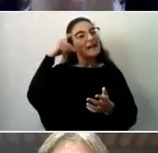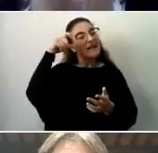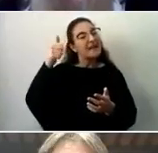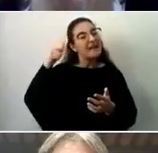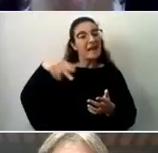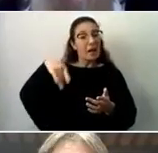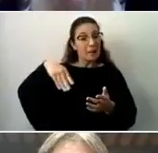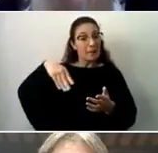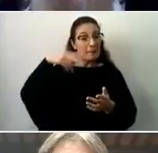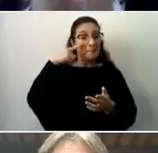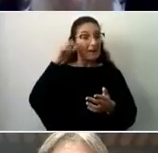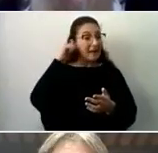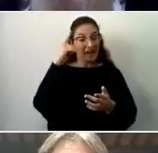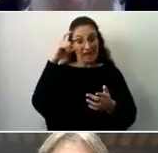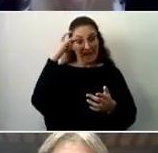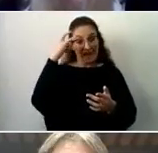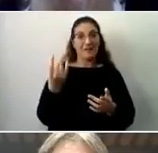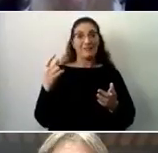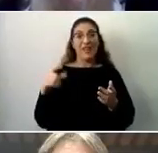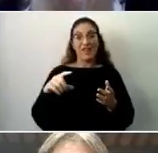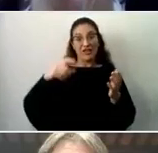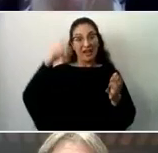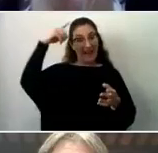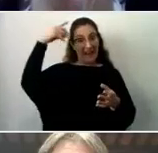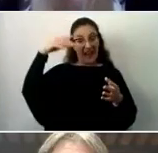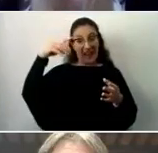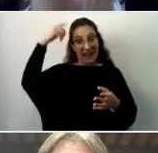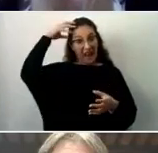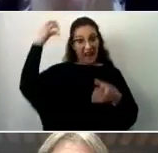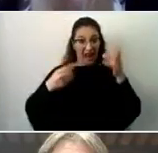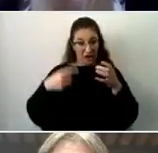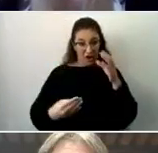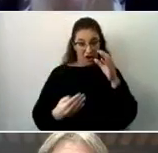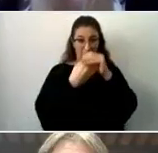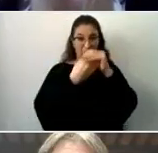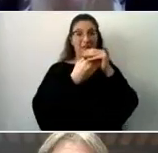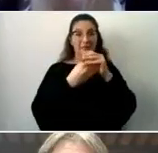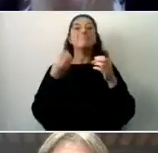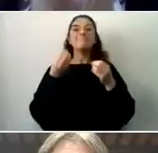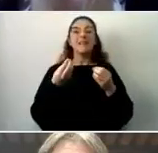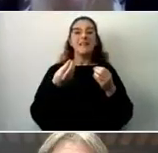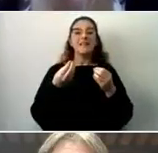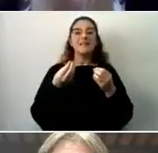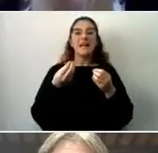inconstitucionalidad y por omisión, definiendo con el marco conceptual de un control de